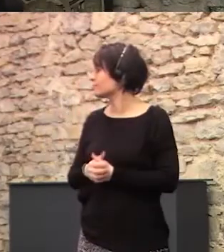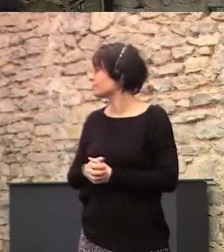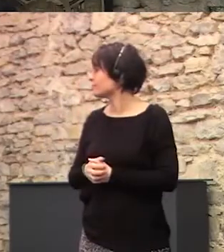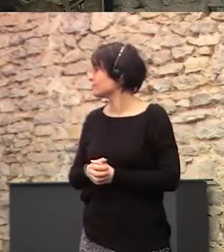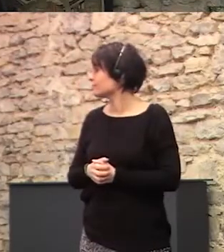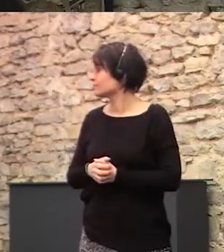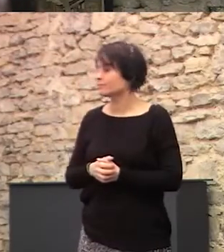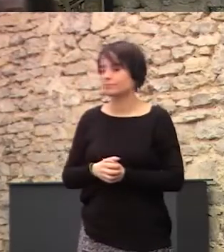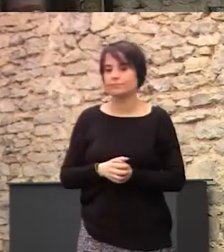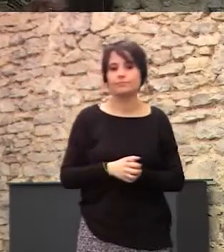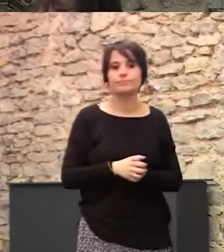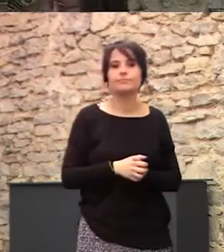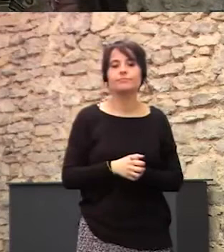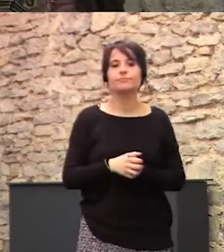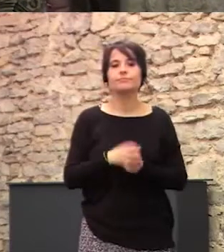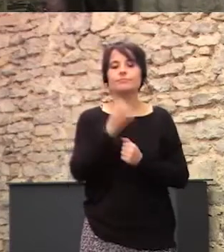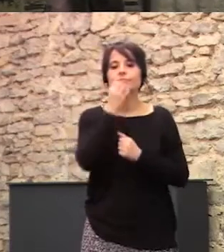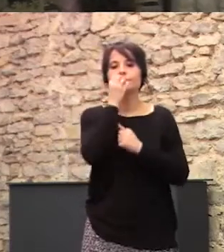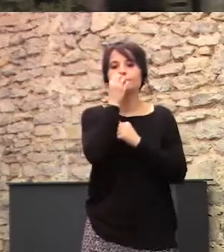Bueno, pues